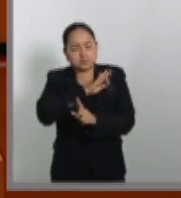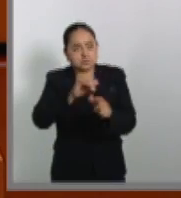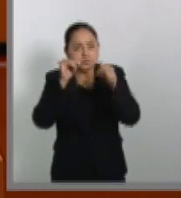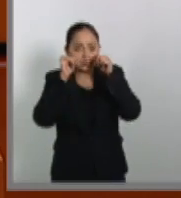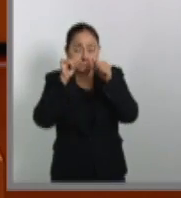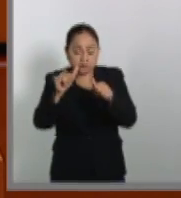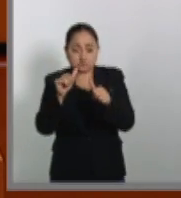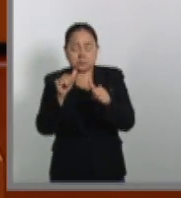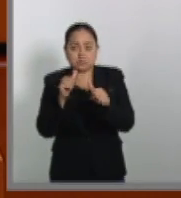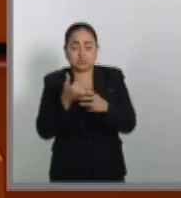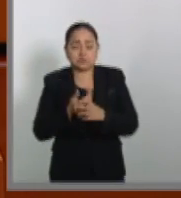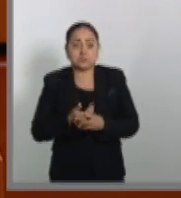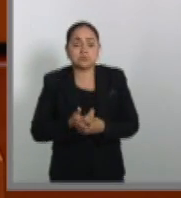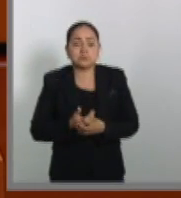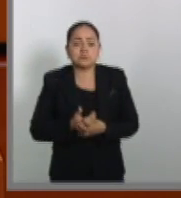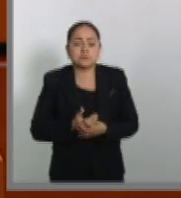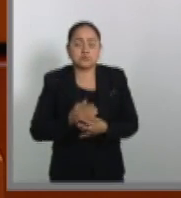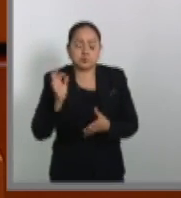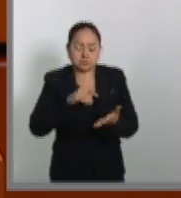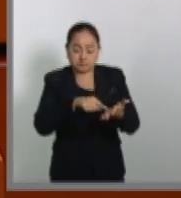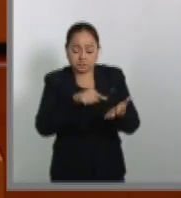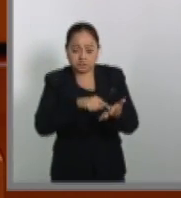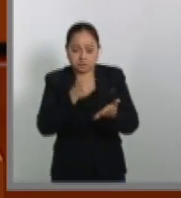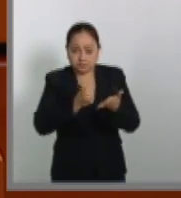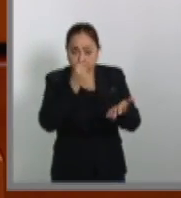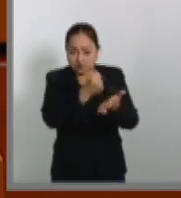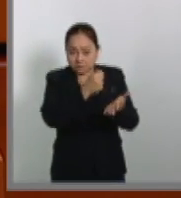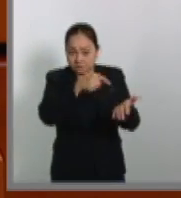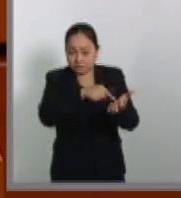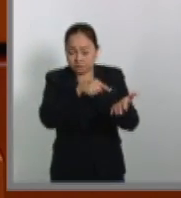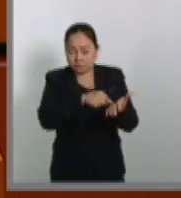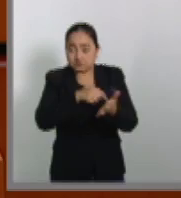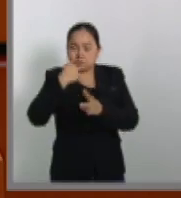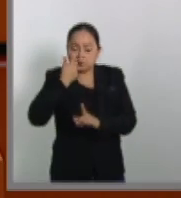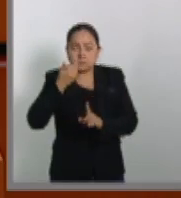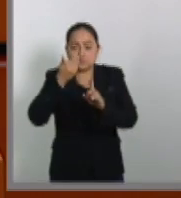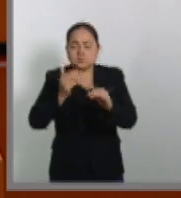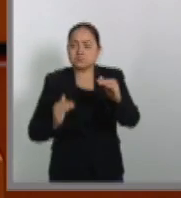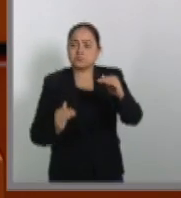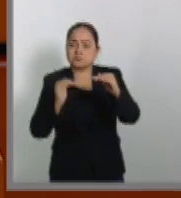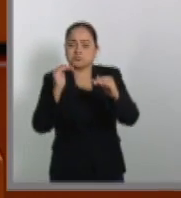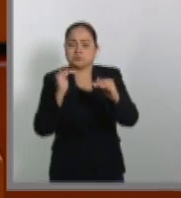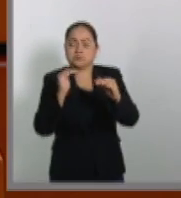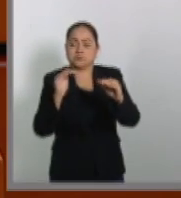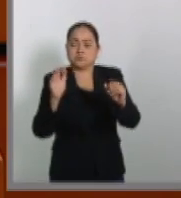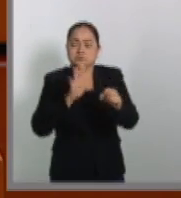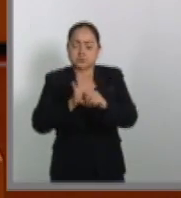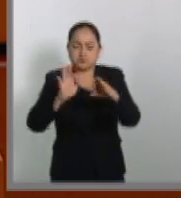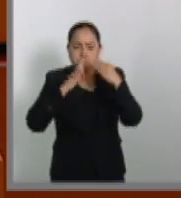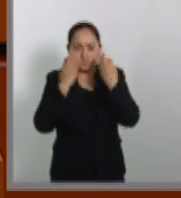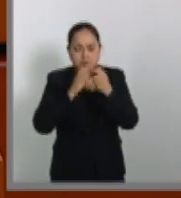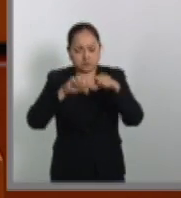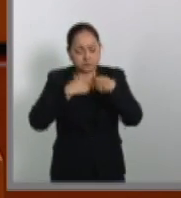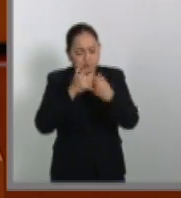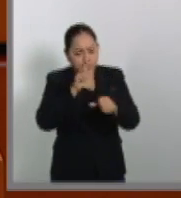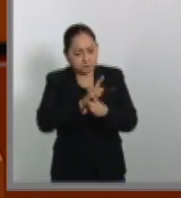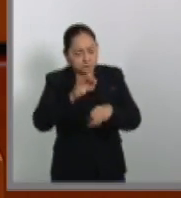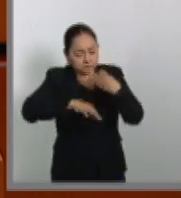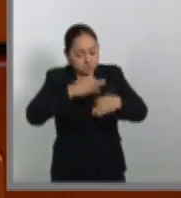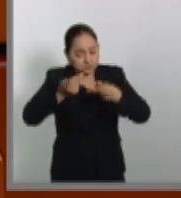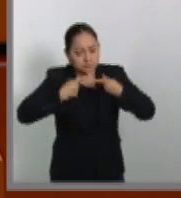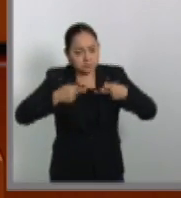atención. Con la aprobación de esta minuta, se busca nivelar el plano social para que todas las